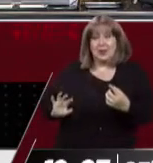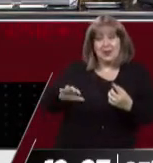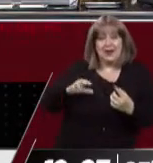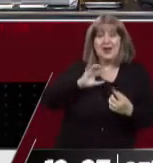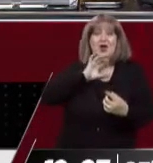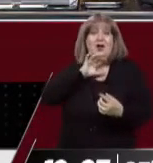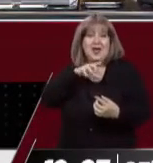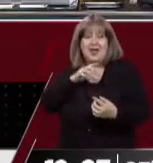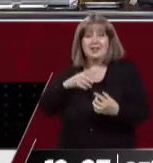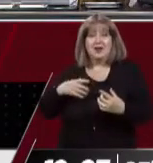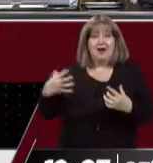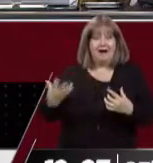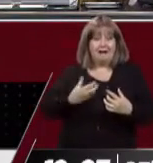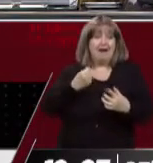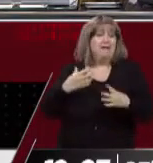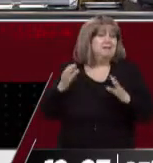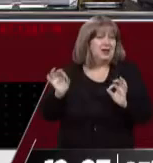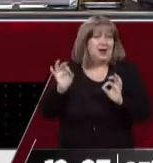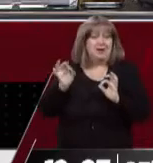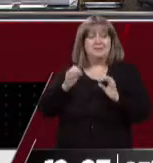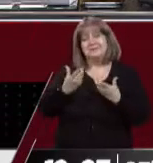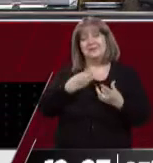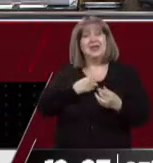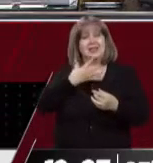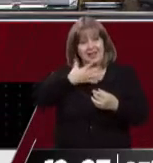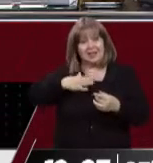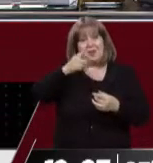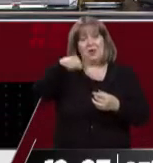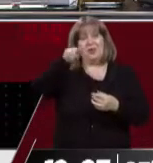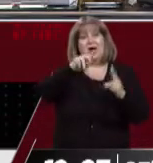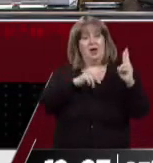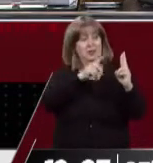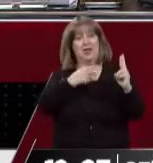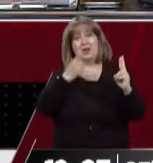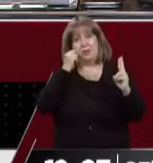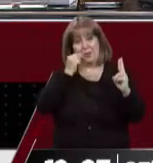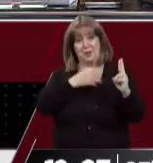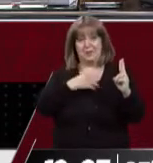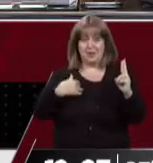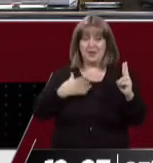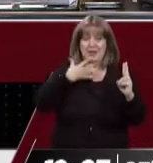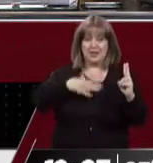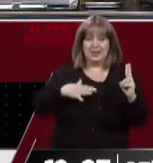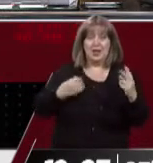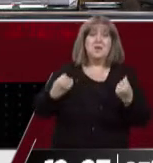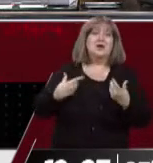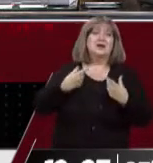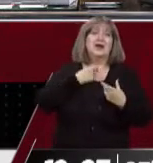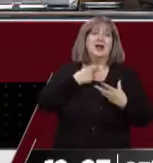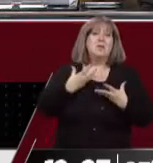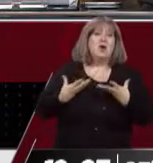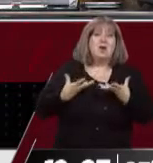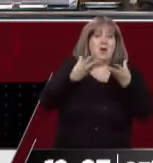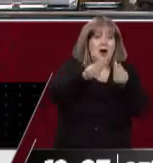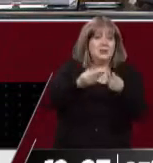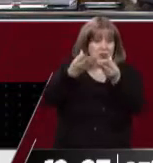sean nietos, ya sean ahijados, y todos podemos empatizar con ustedes en esta situación. Y por eso también esta nota aquí en la edición, para seguir colaborando como medio